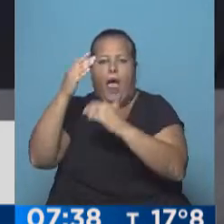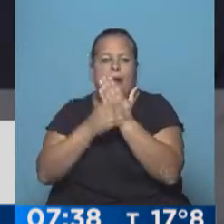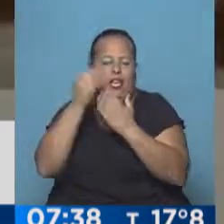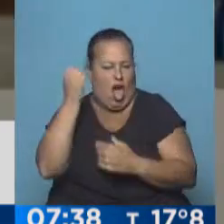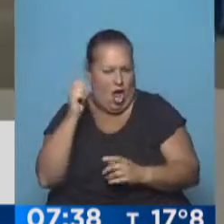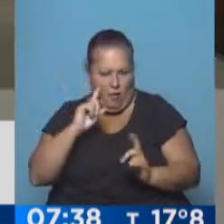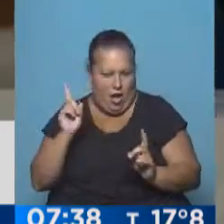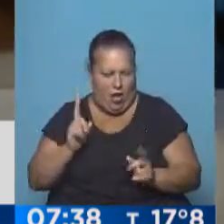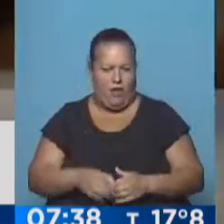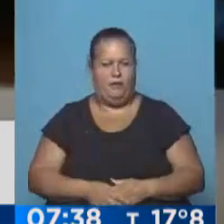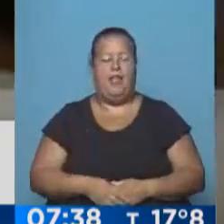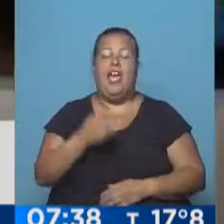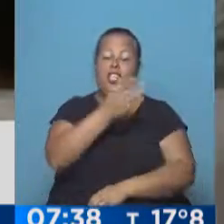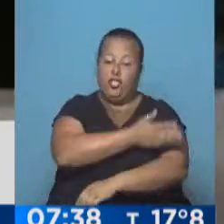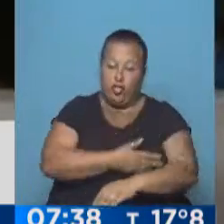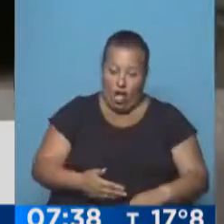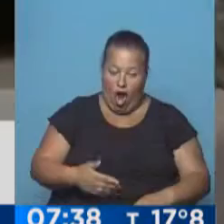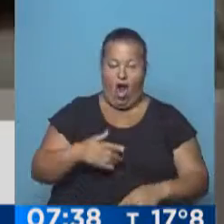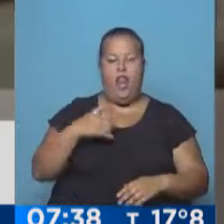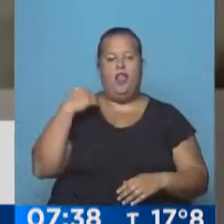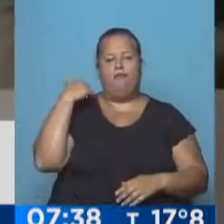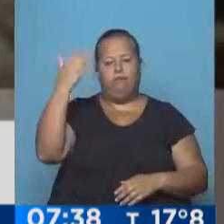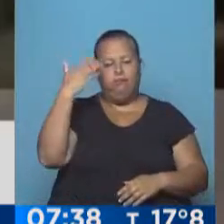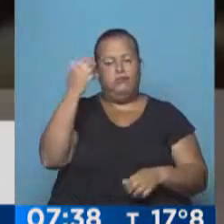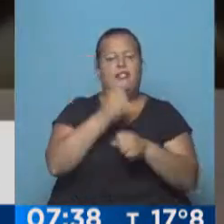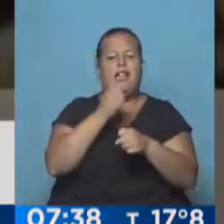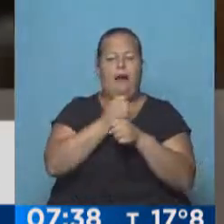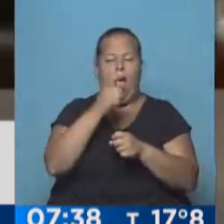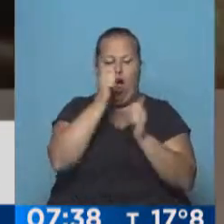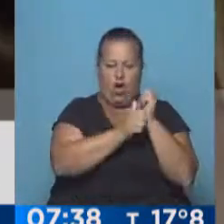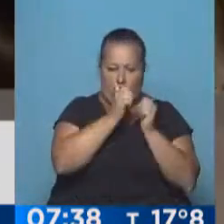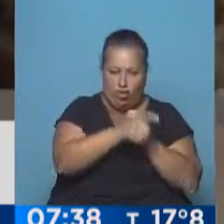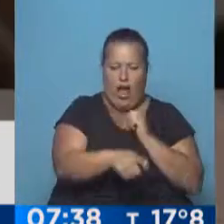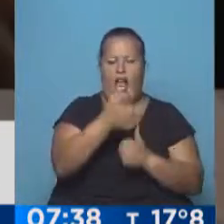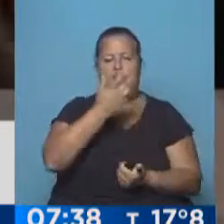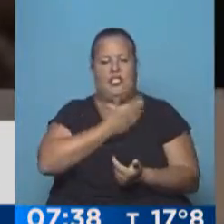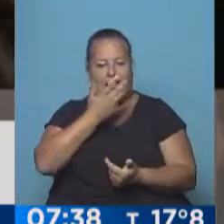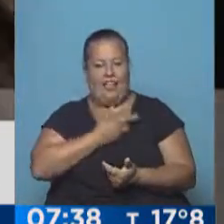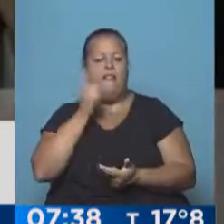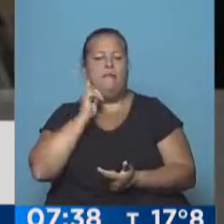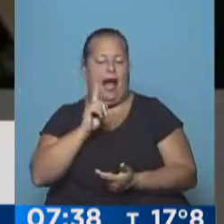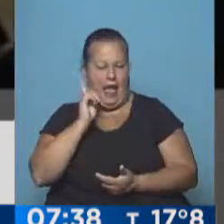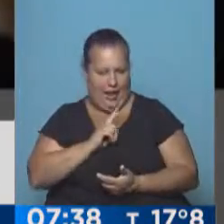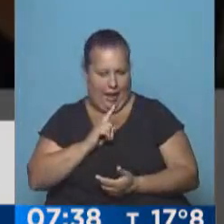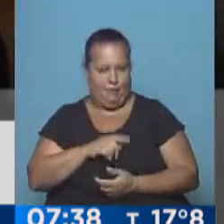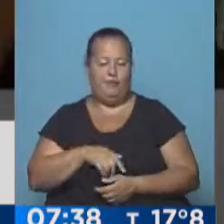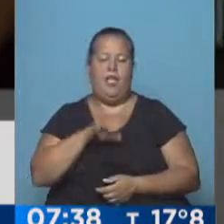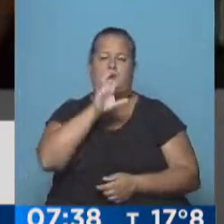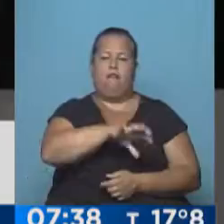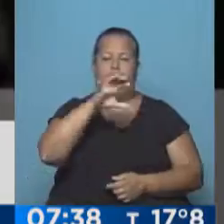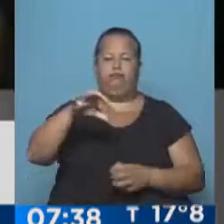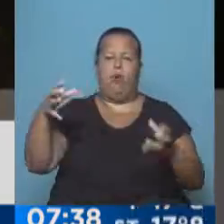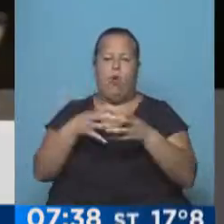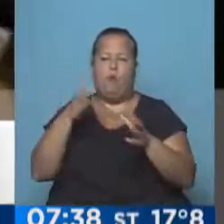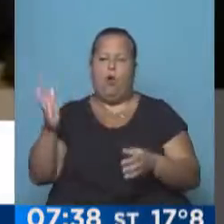Economía. Daniel Scioli desplegó su labor en las ciudades de Rosario, Santa Fe y Paraná. Distintos sectores